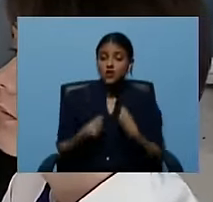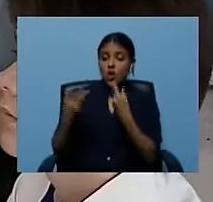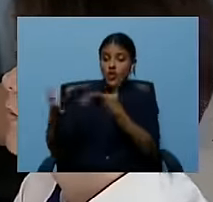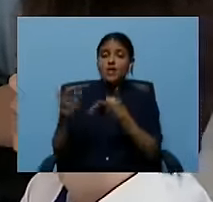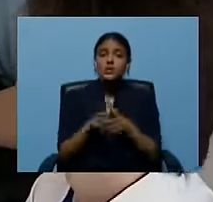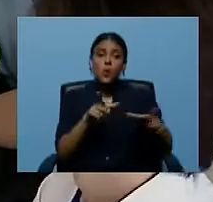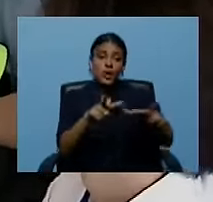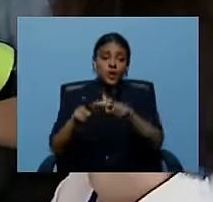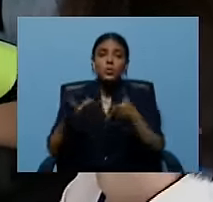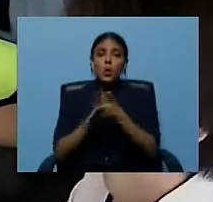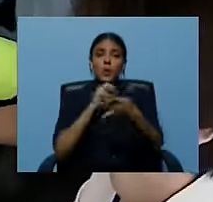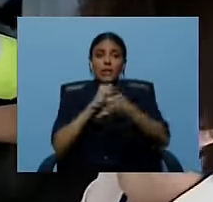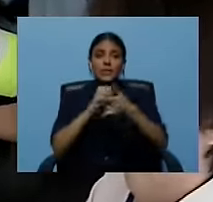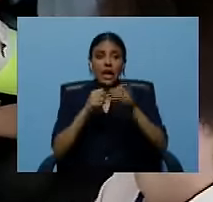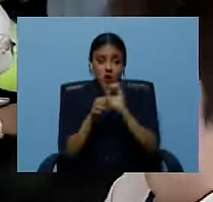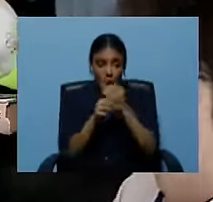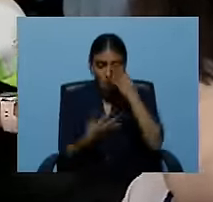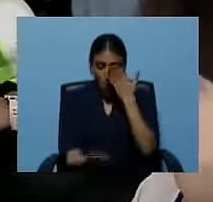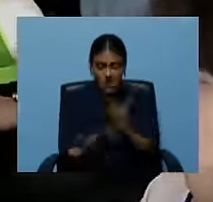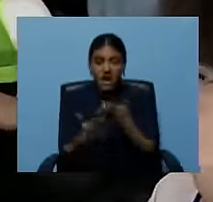de biotecnología de plantas.